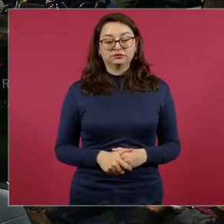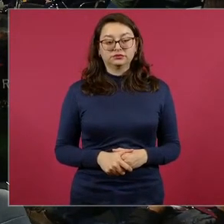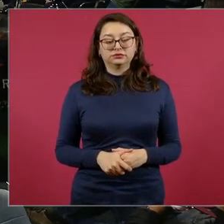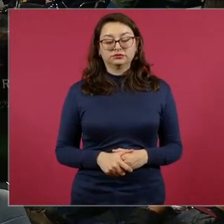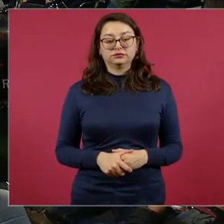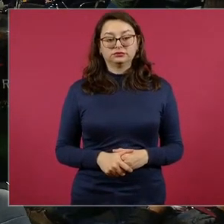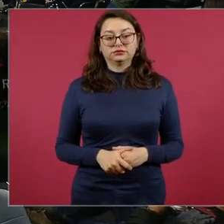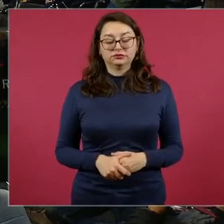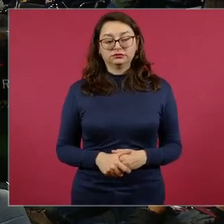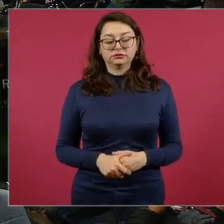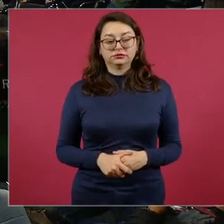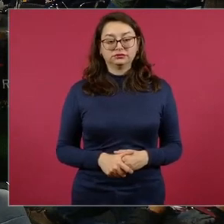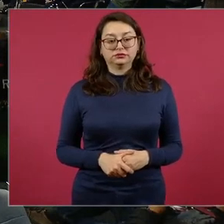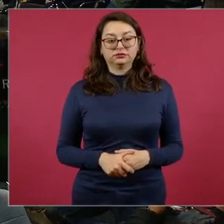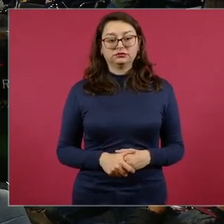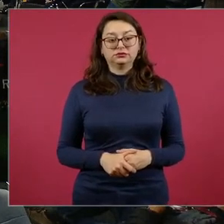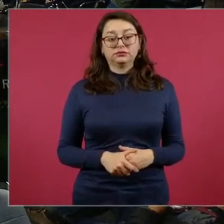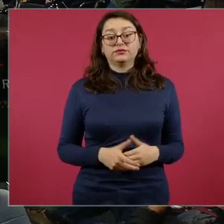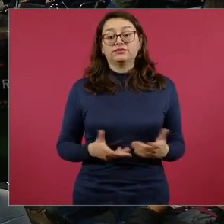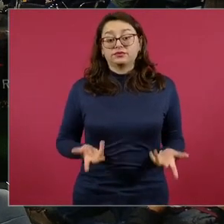Esto tiene que ver mucho con el pensamiento conservador.